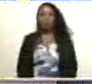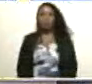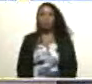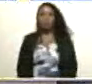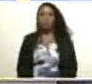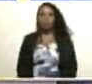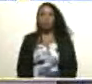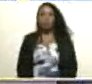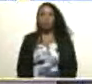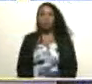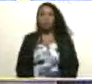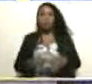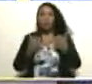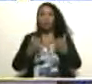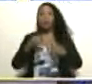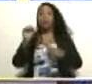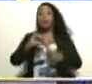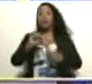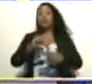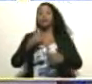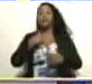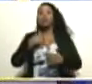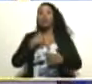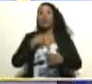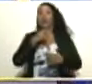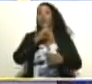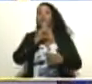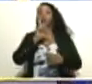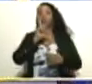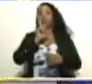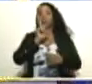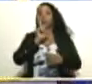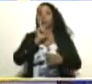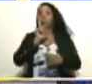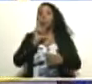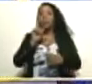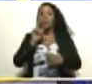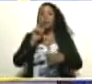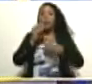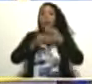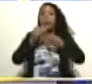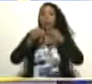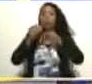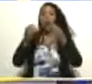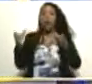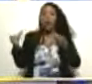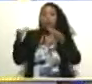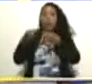Ahora sí, lo llamé en las conferencias que dimos.